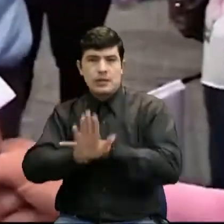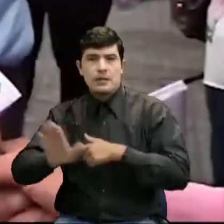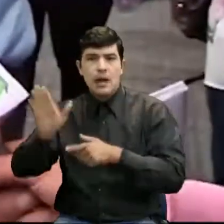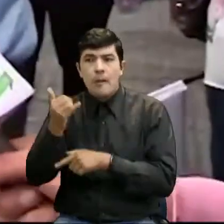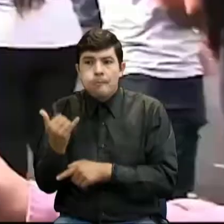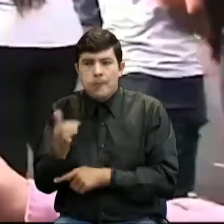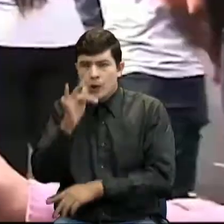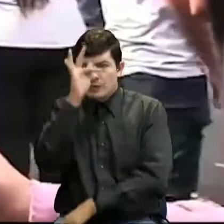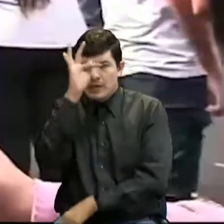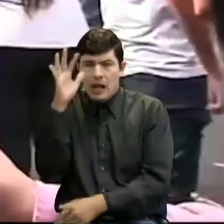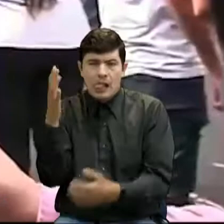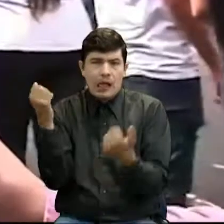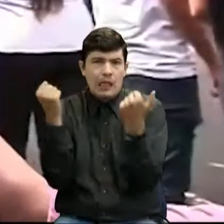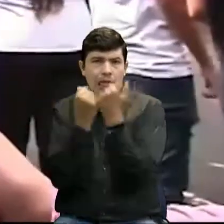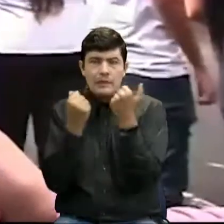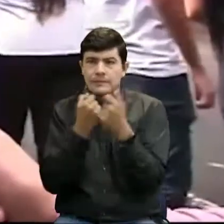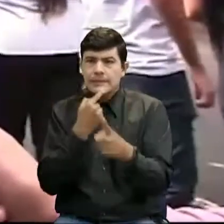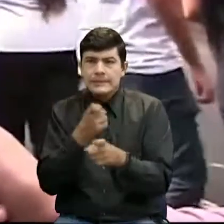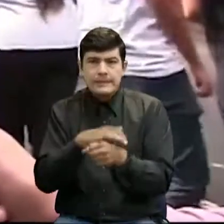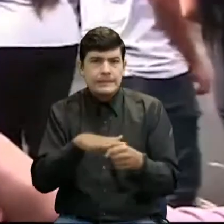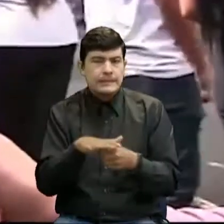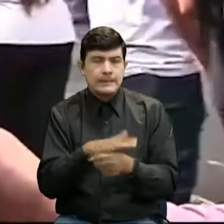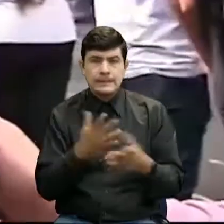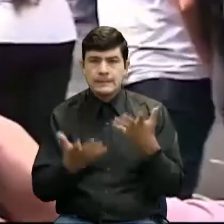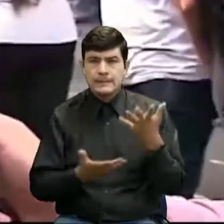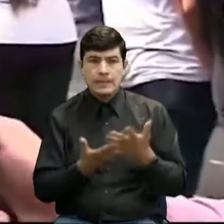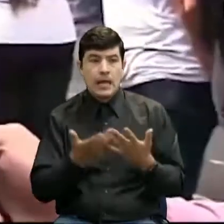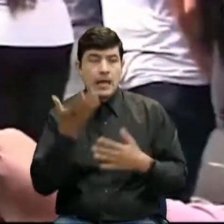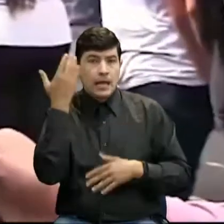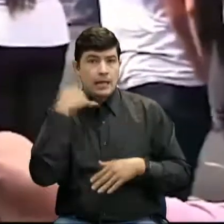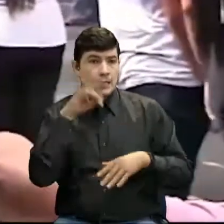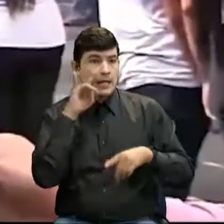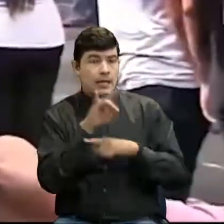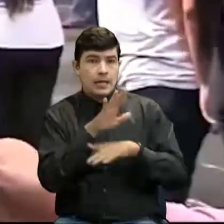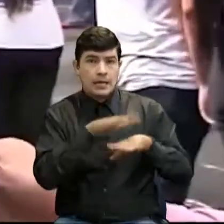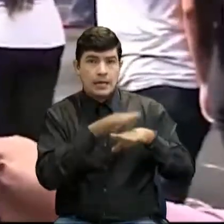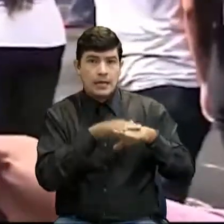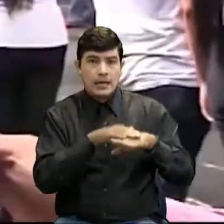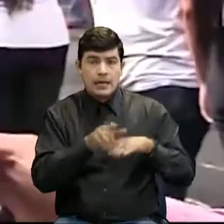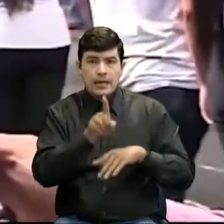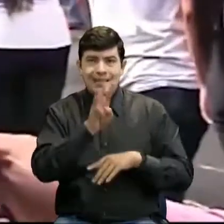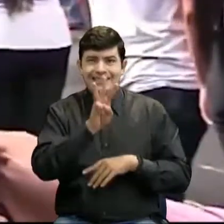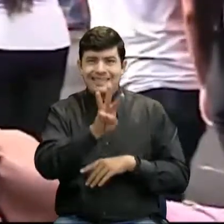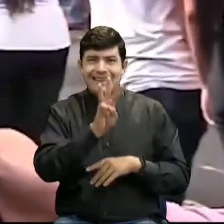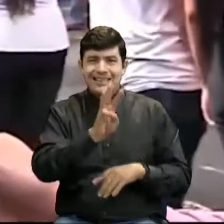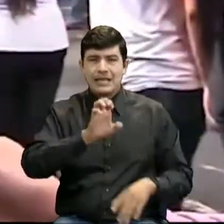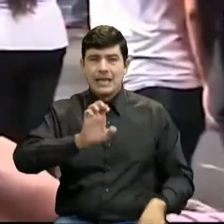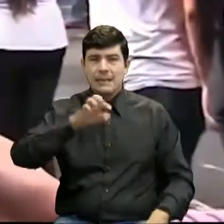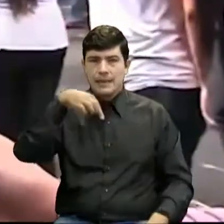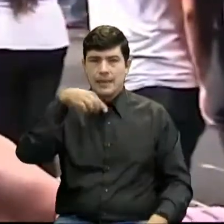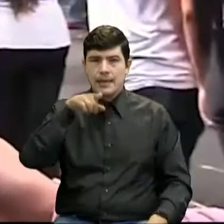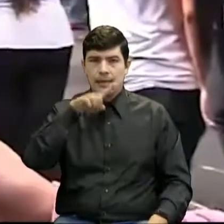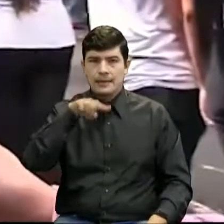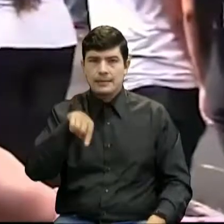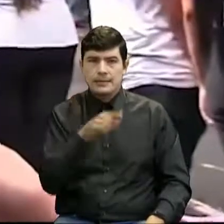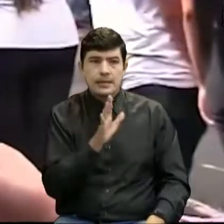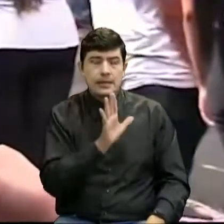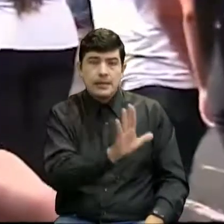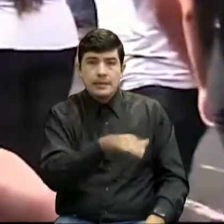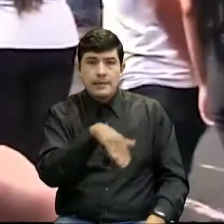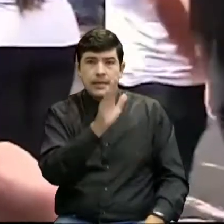talavera se acaba de anunciar por parte de la contraloría que 313 p se están concentrando el